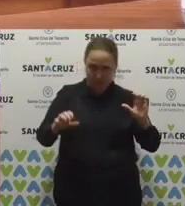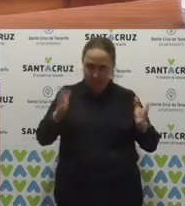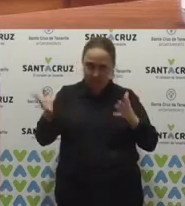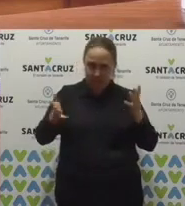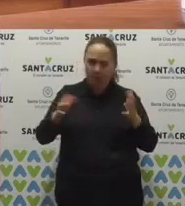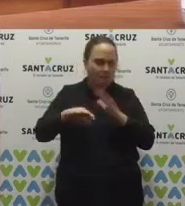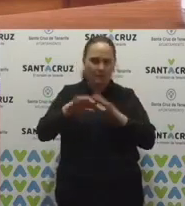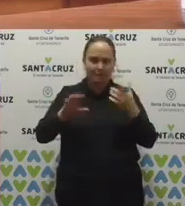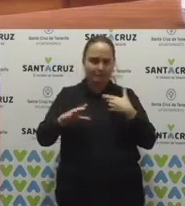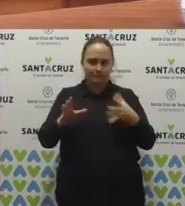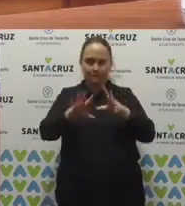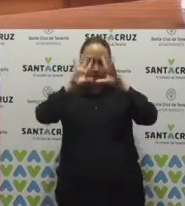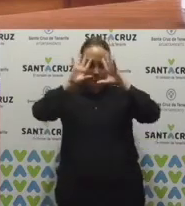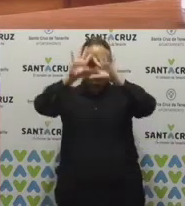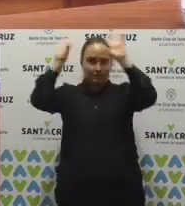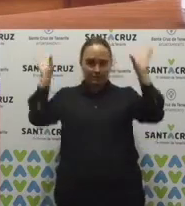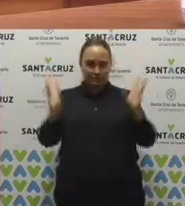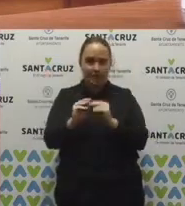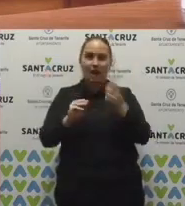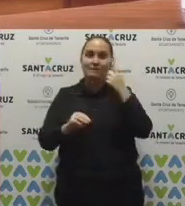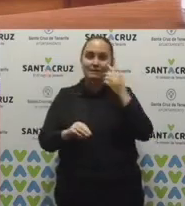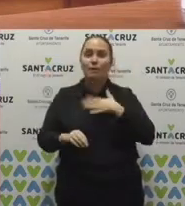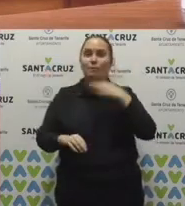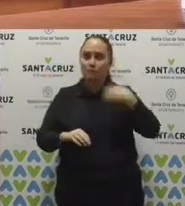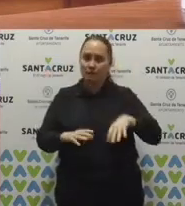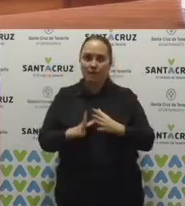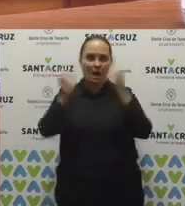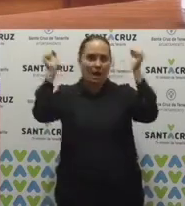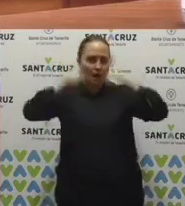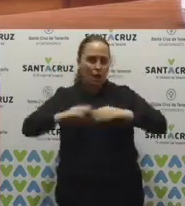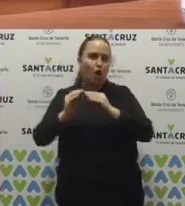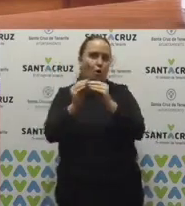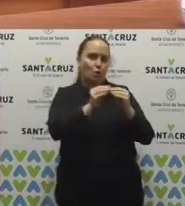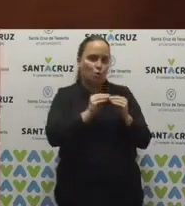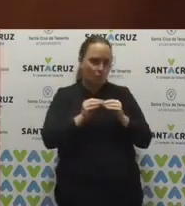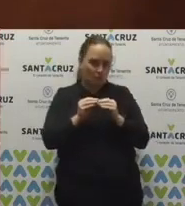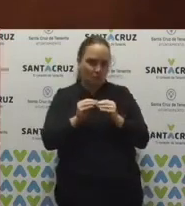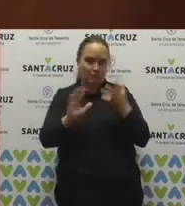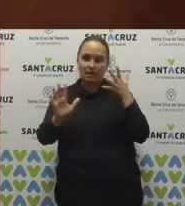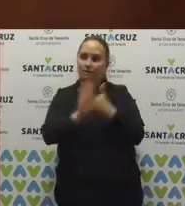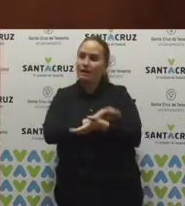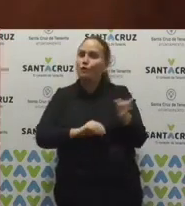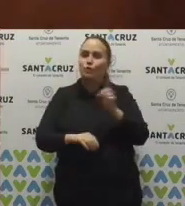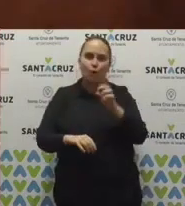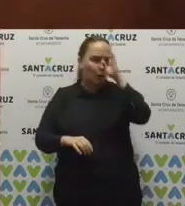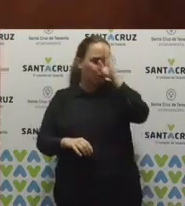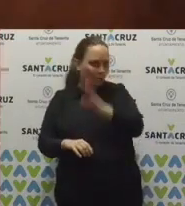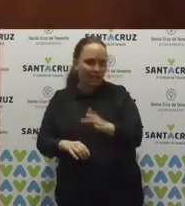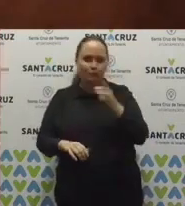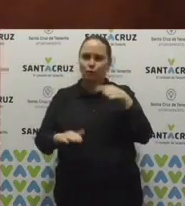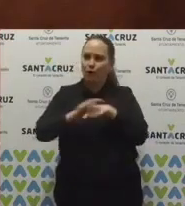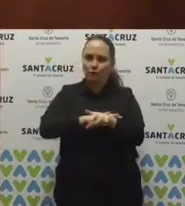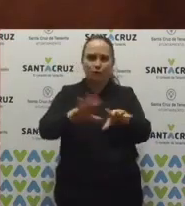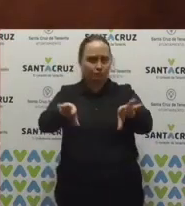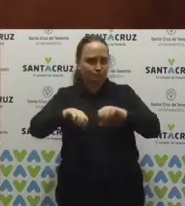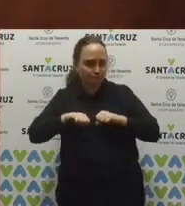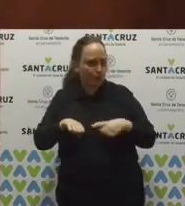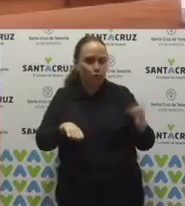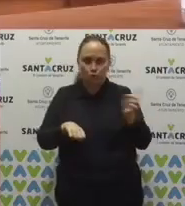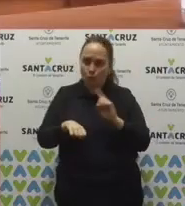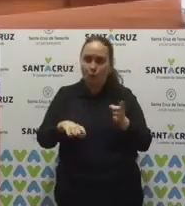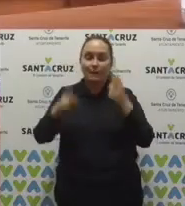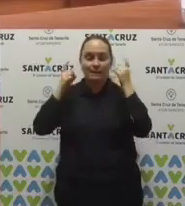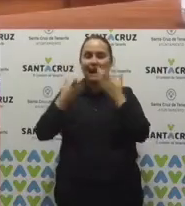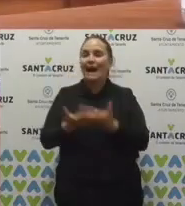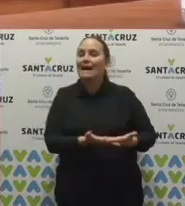conceptualmente por si es posible que nos pongamos de acuerdo no es la remunicipalización sino el estudio de lo que supone don guillermo